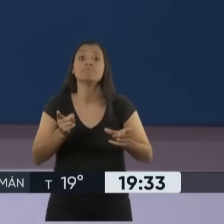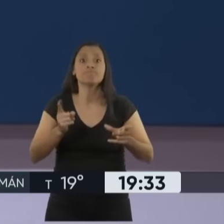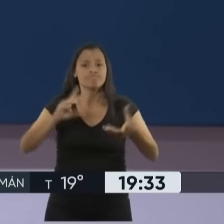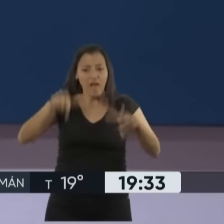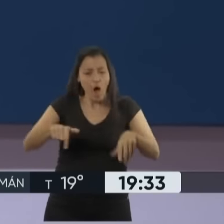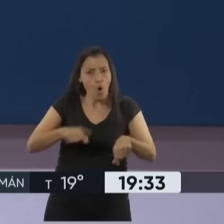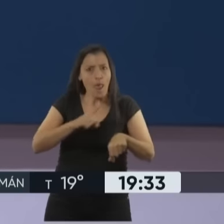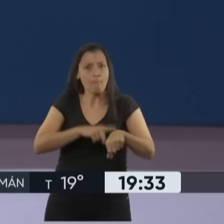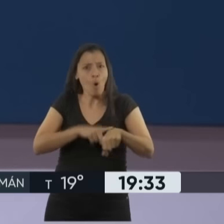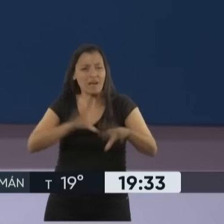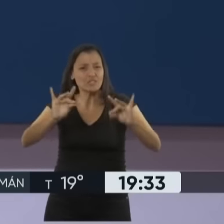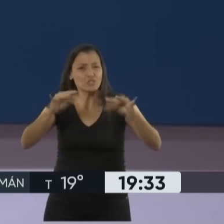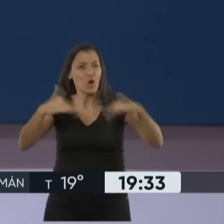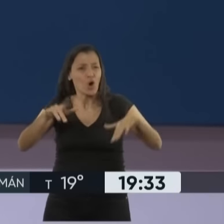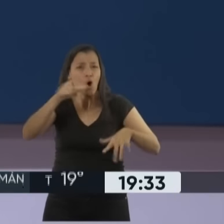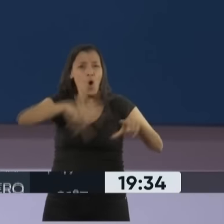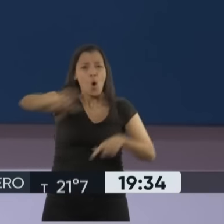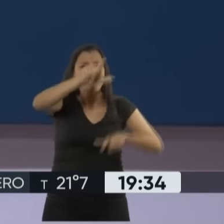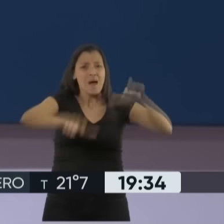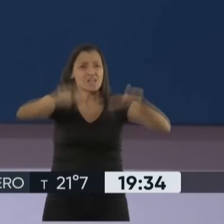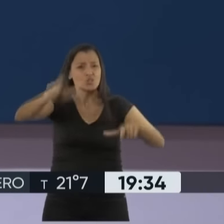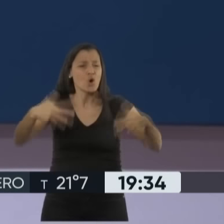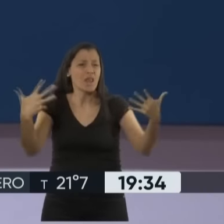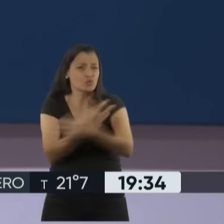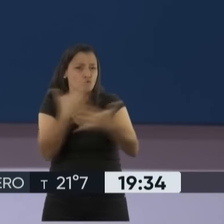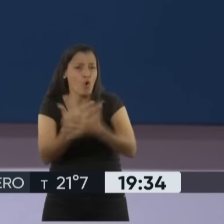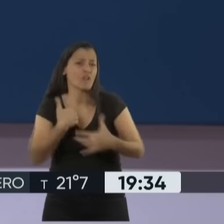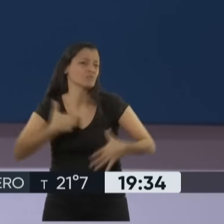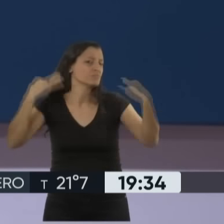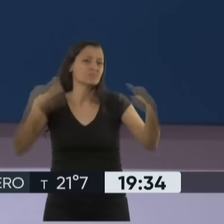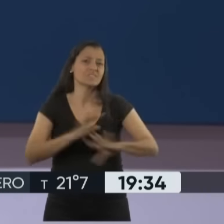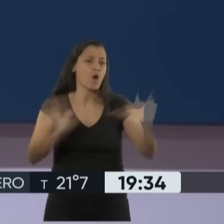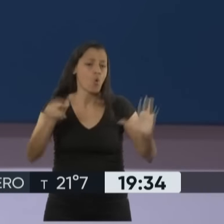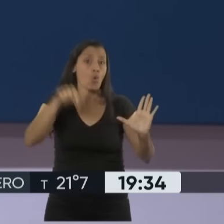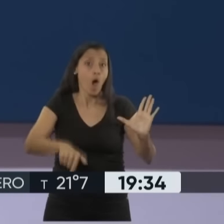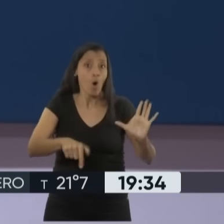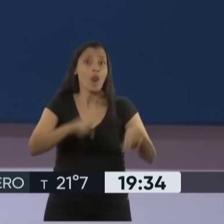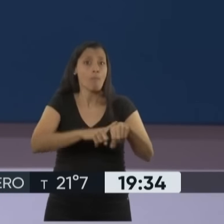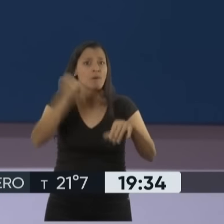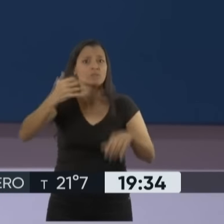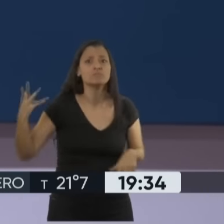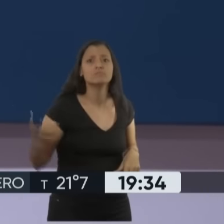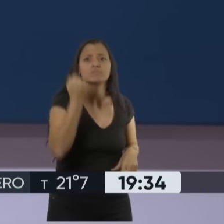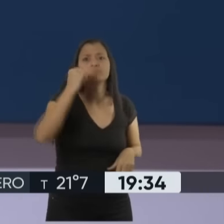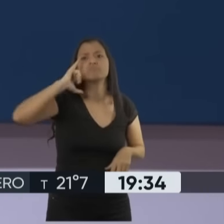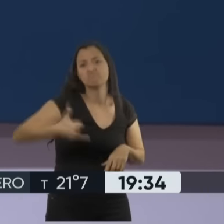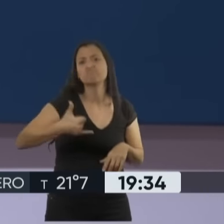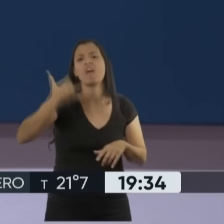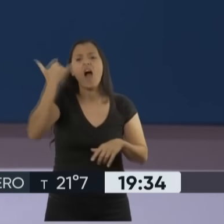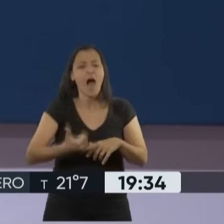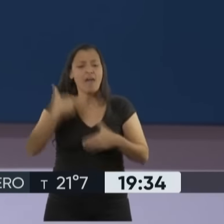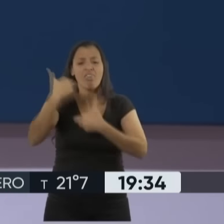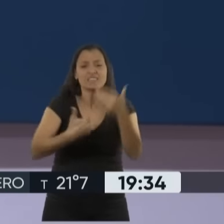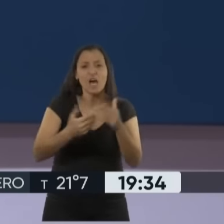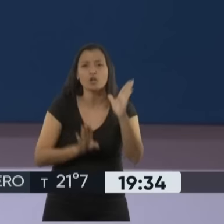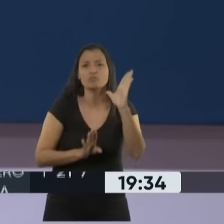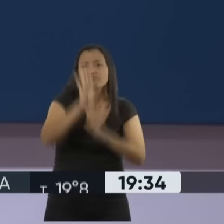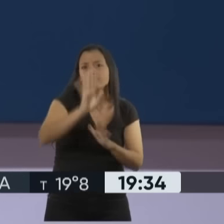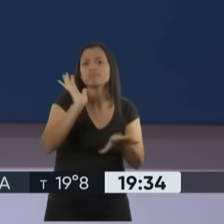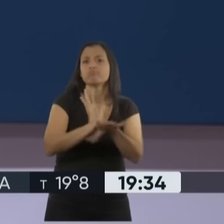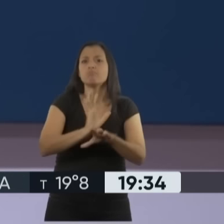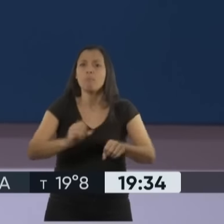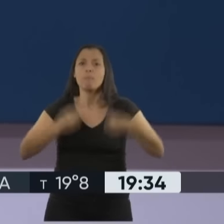que vivimos hoy no nos ciegue estoy convencido que estamos frente a la oportunidad de plantearnos el desarrollo de